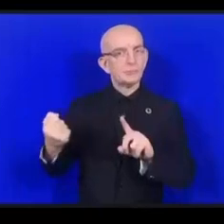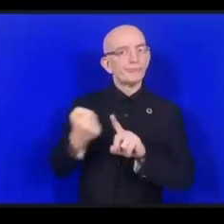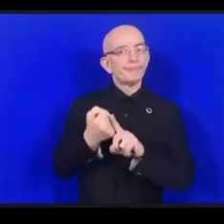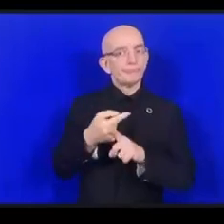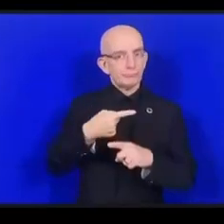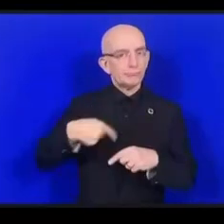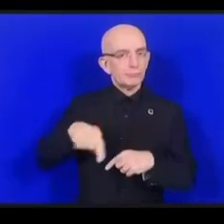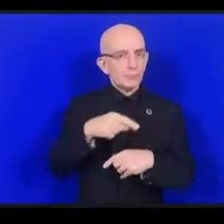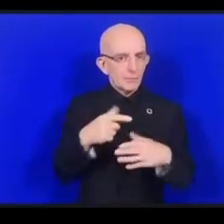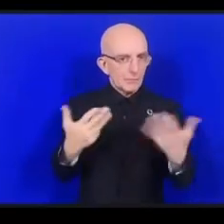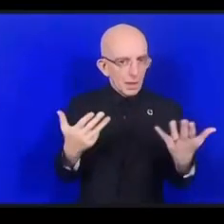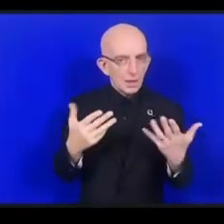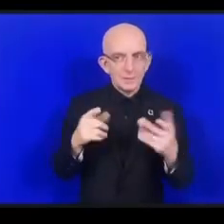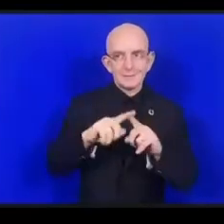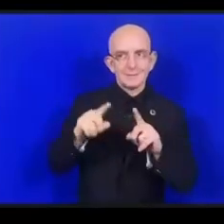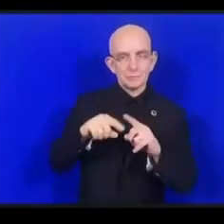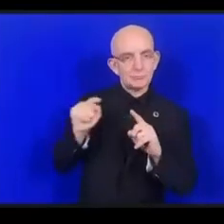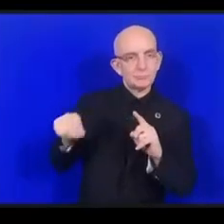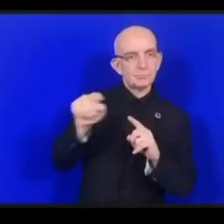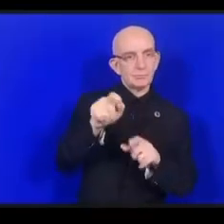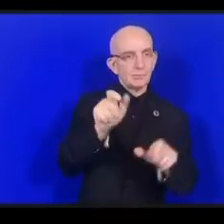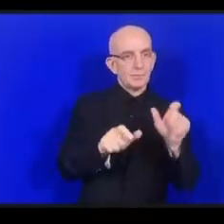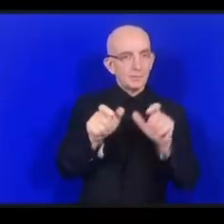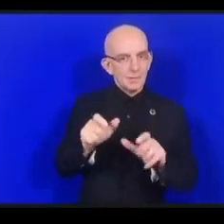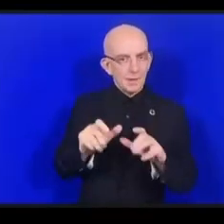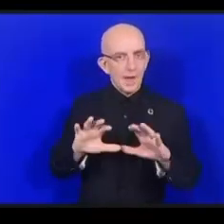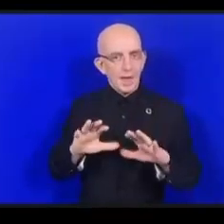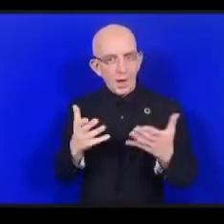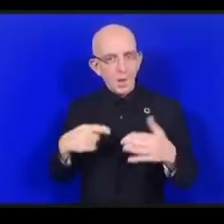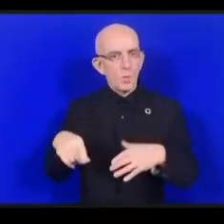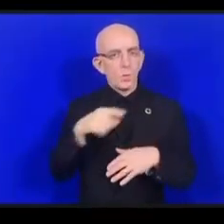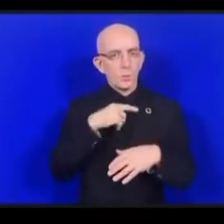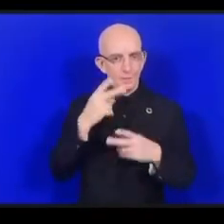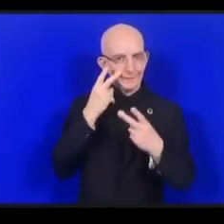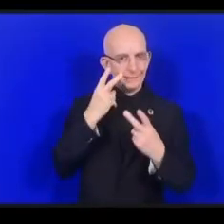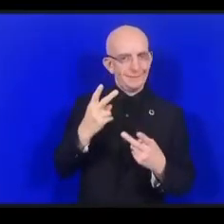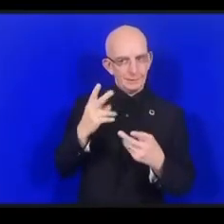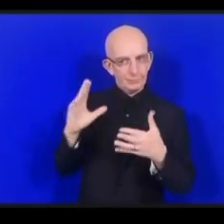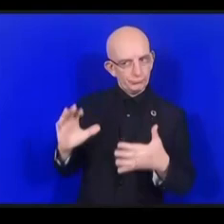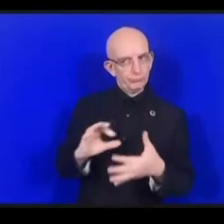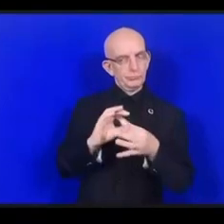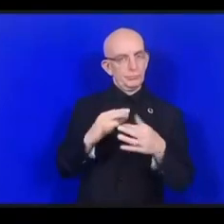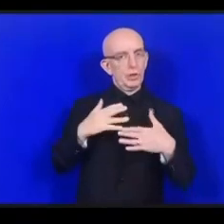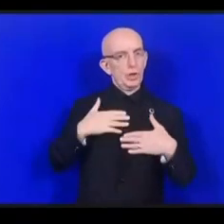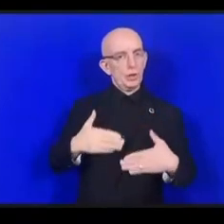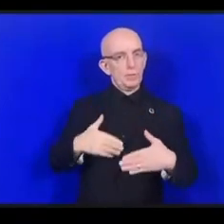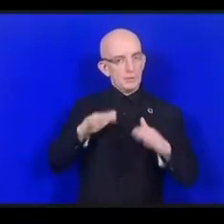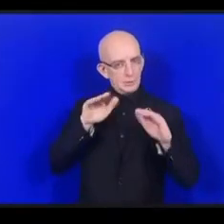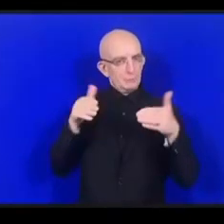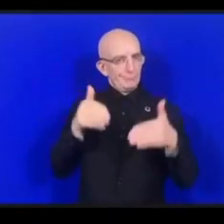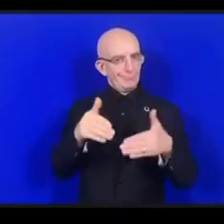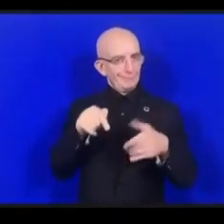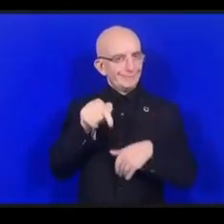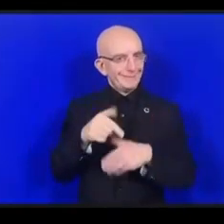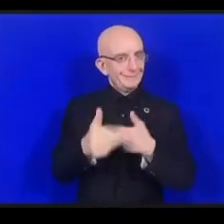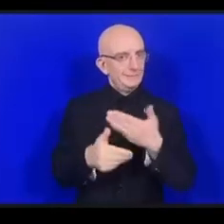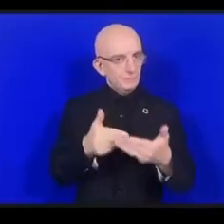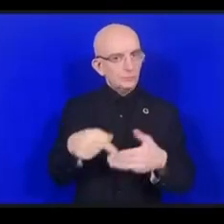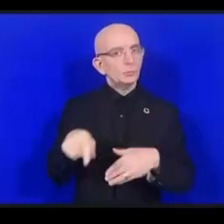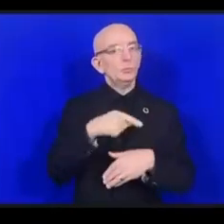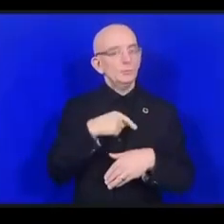centrado en el ser humano y bueno al crear Estos buenos valores vimos que eran con gran